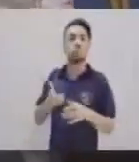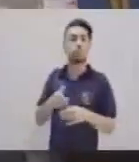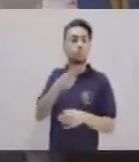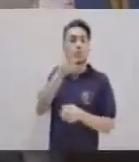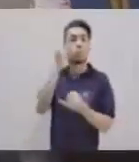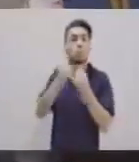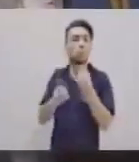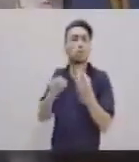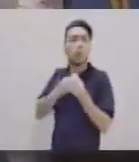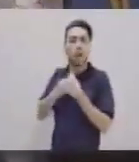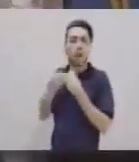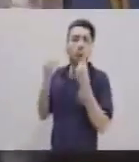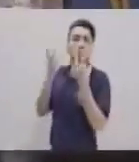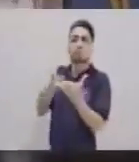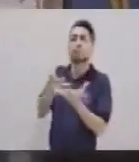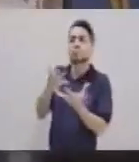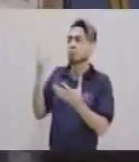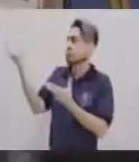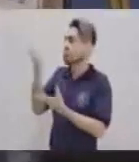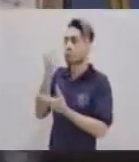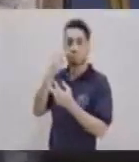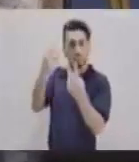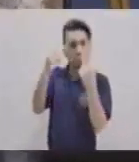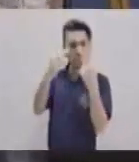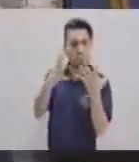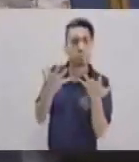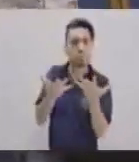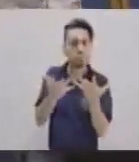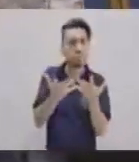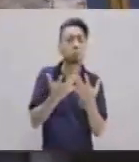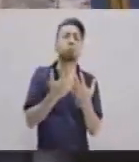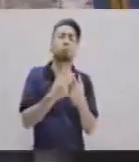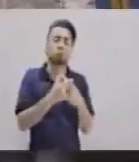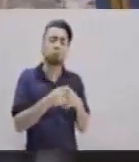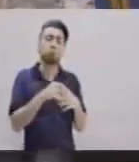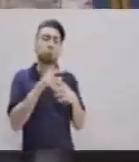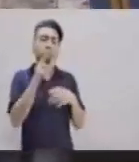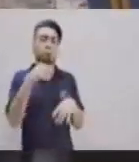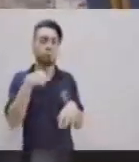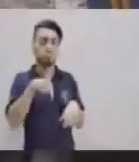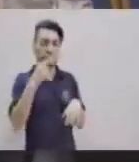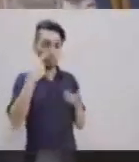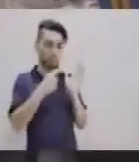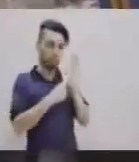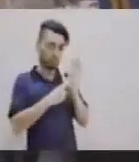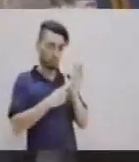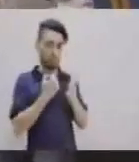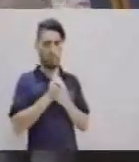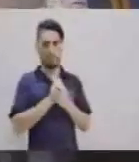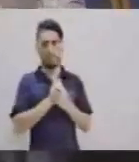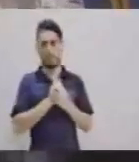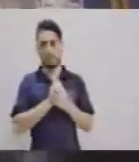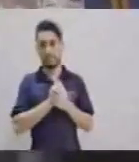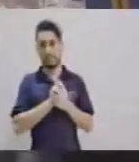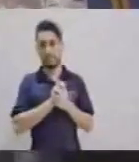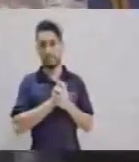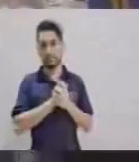¿alguna última recomendación que usted le quiera dar a todas las personas que nos ven en casa? Pues claro que sí. Y ahorita les voy a enseñar